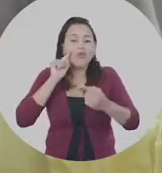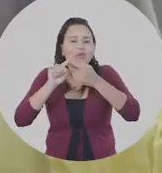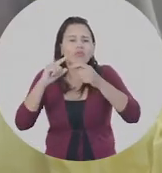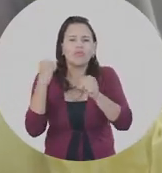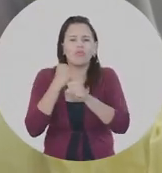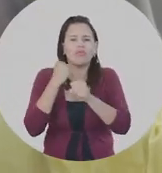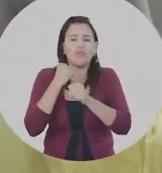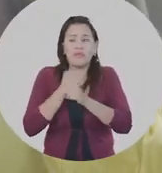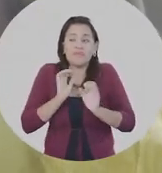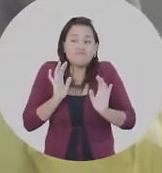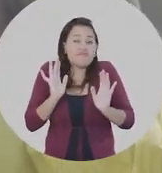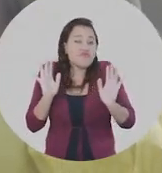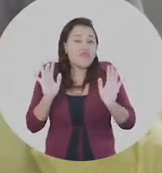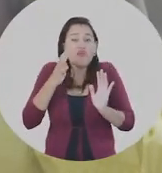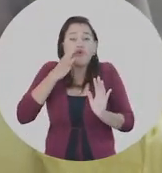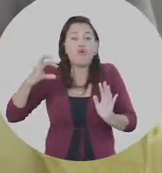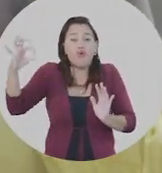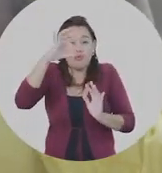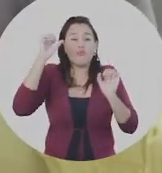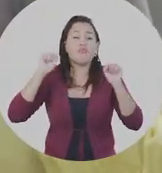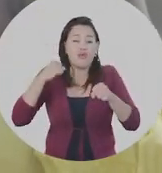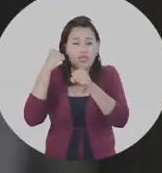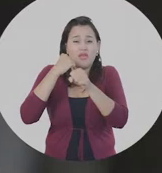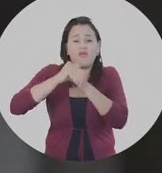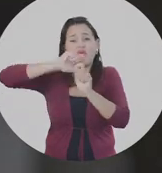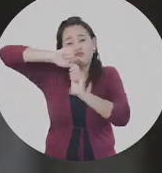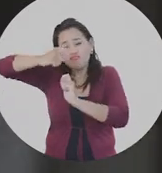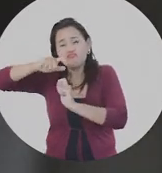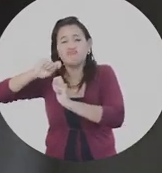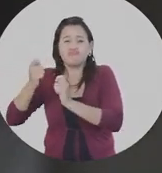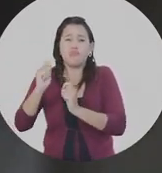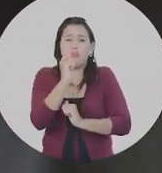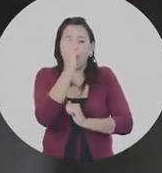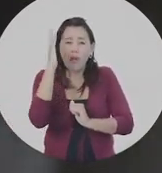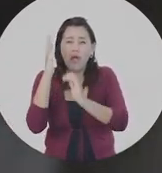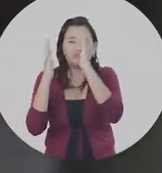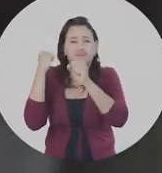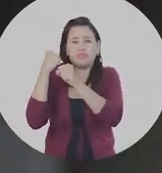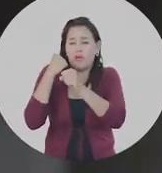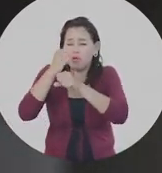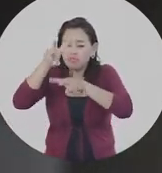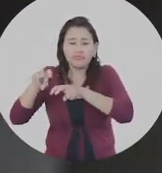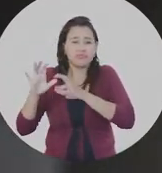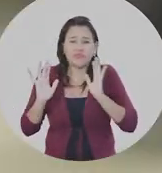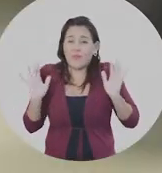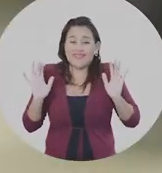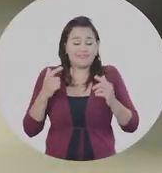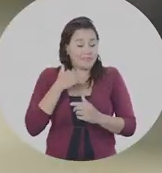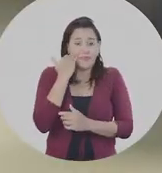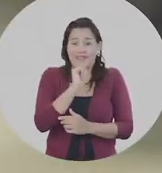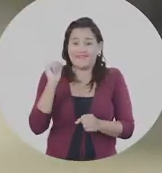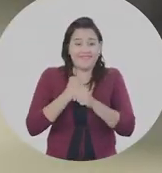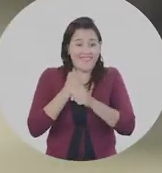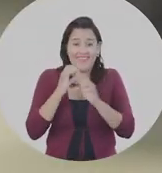de trabajo aquí prácticamente es para los hombres, porque son los únicos que salen a trabajar en la zona, en lo que es banano y palma africana. Usted sabe que, por decir algo,